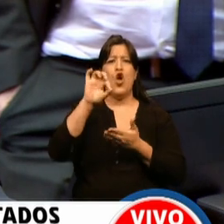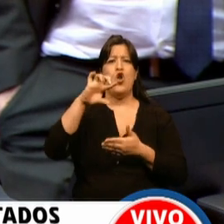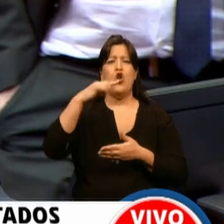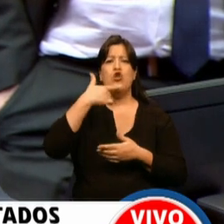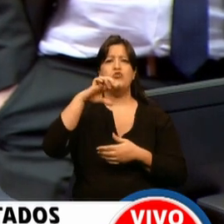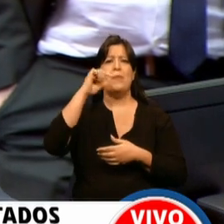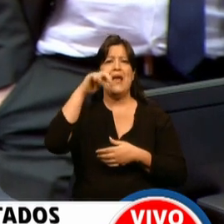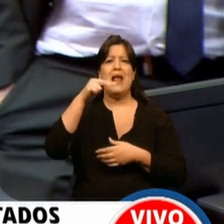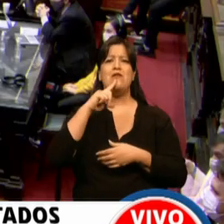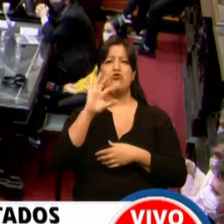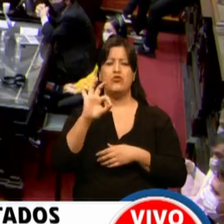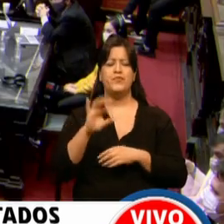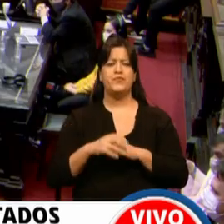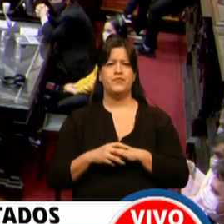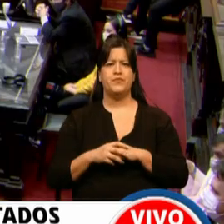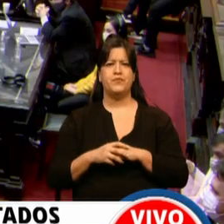silvia